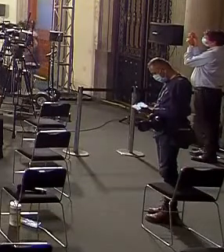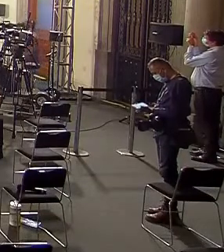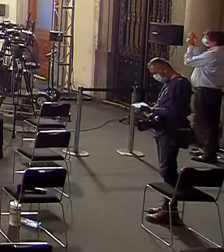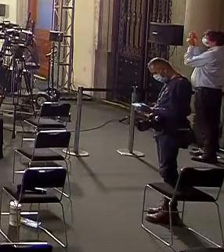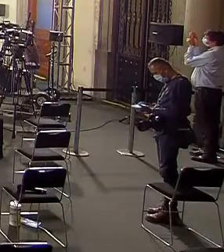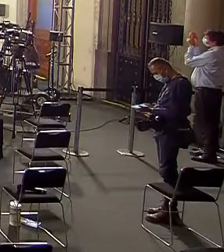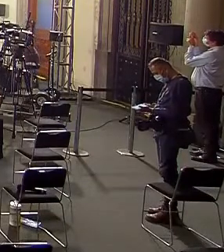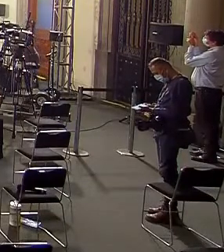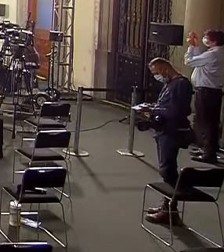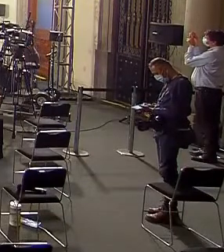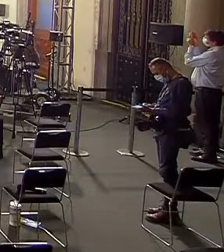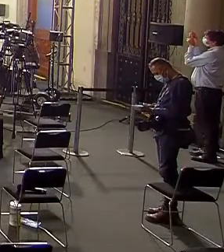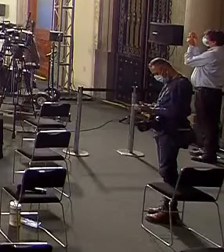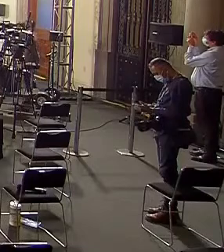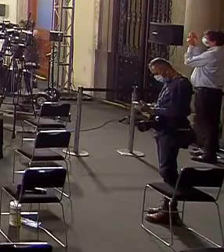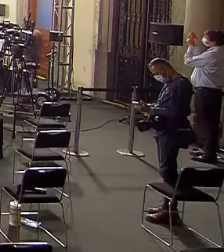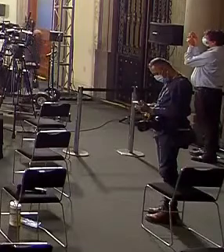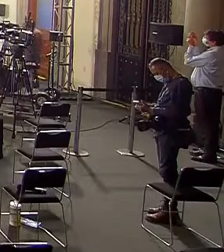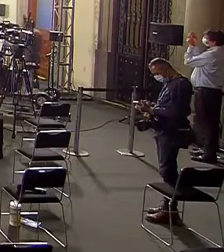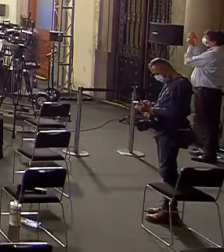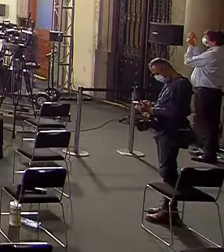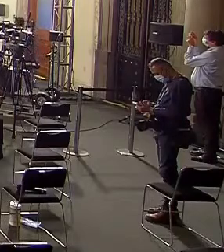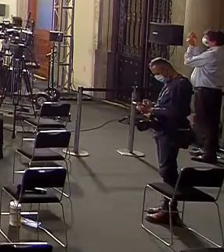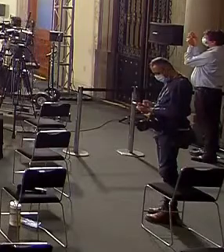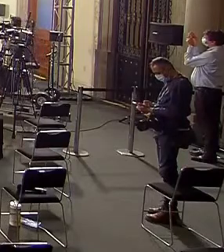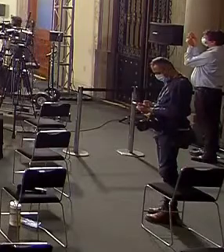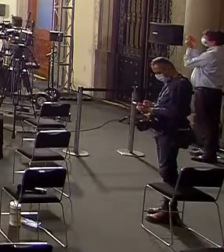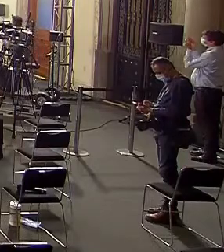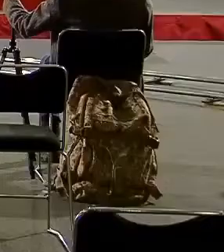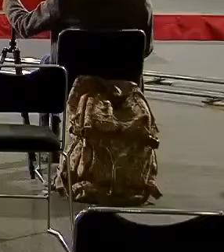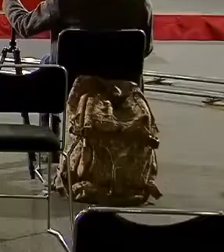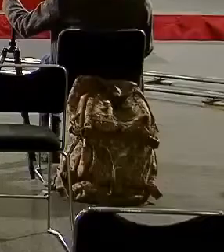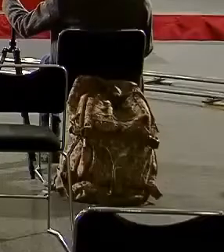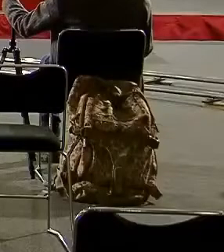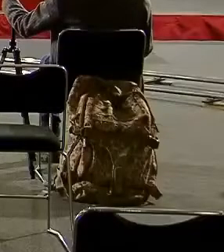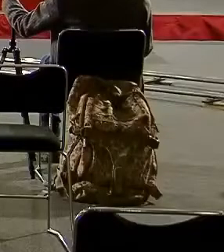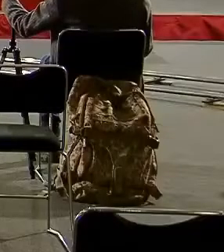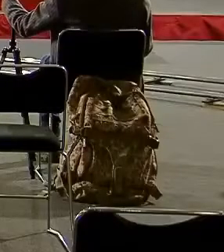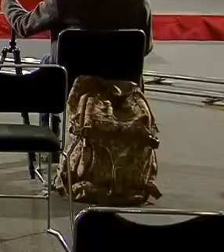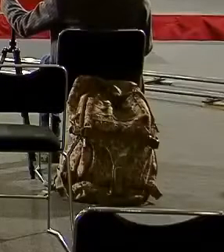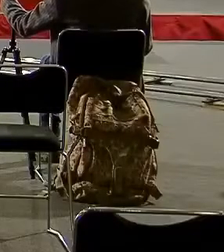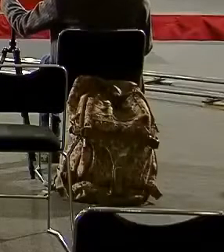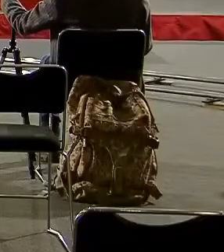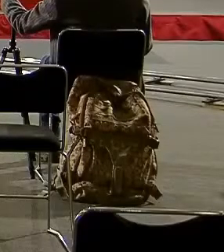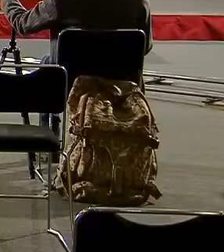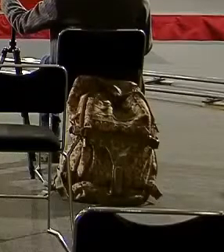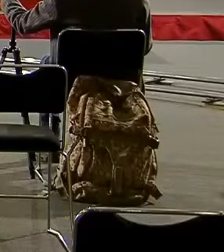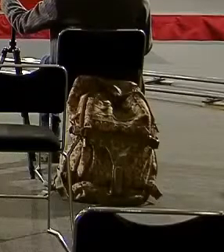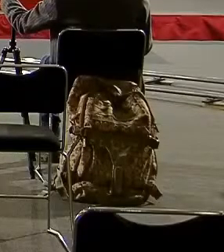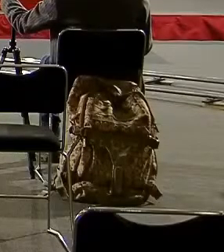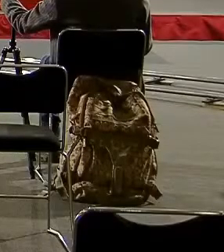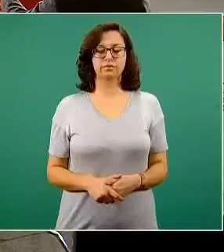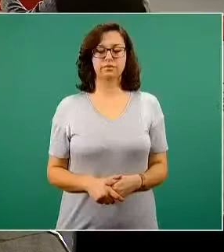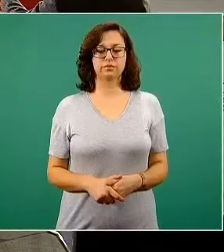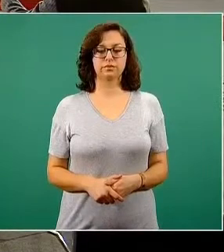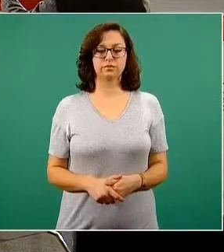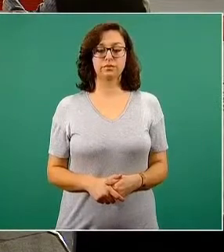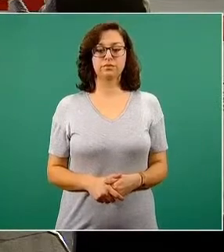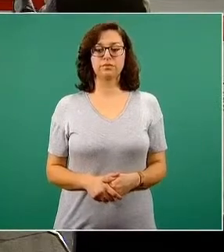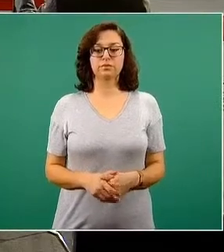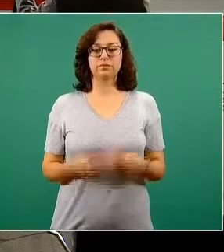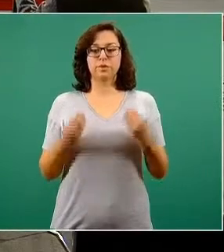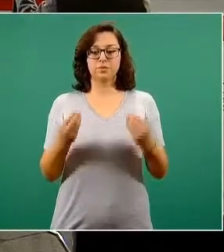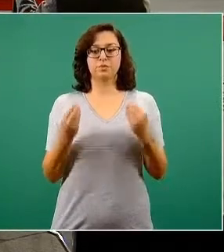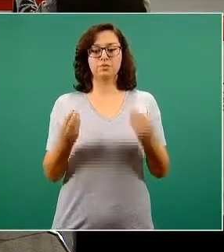Muchas gracias. Gracias, compañeras. Pues como ven, esta iniciativa, este programa es parte de las actividades de